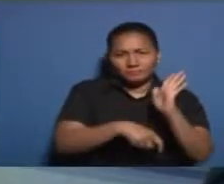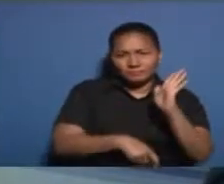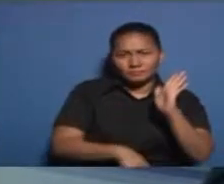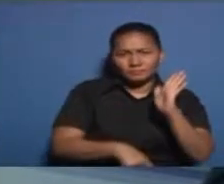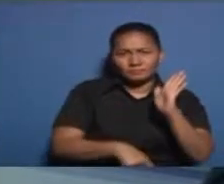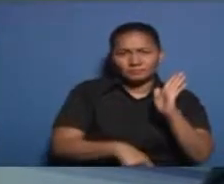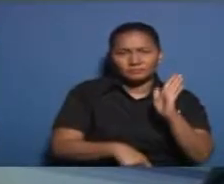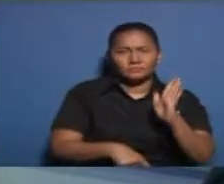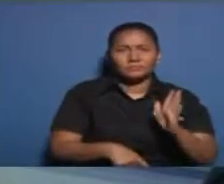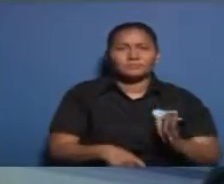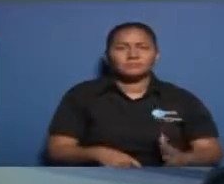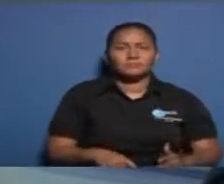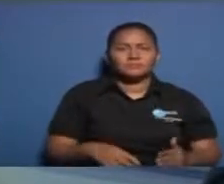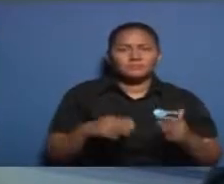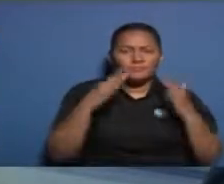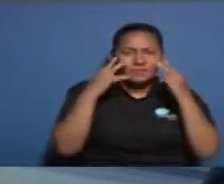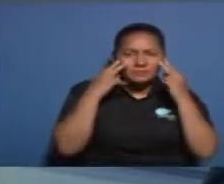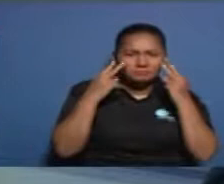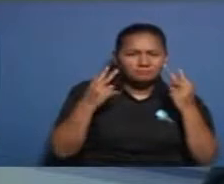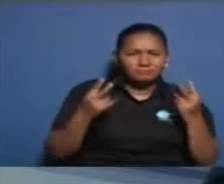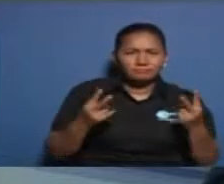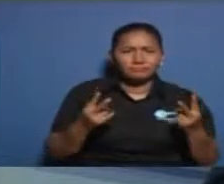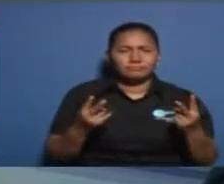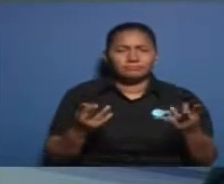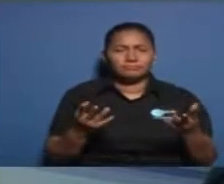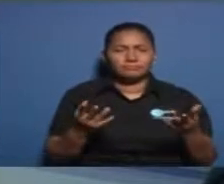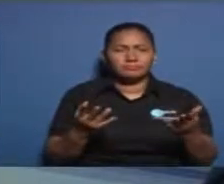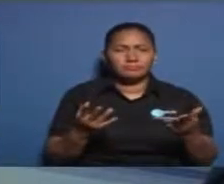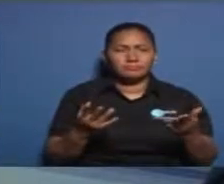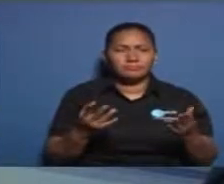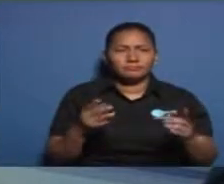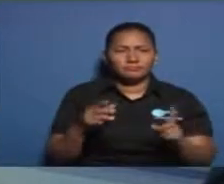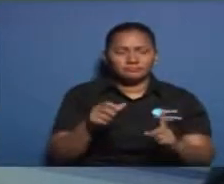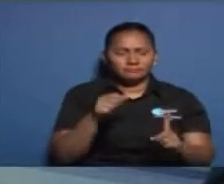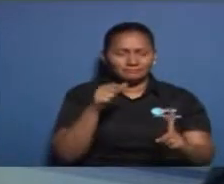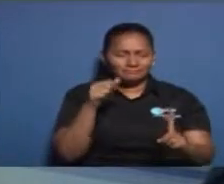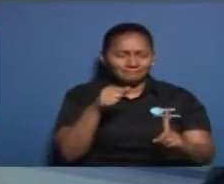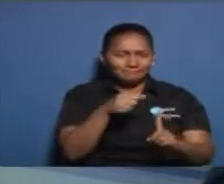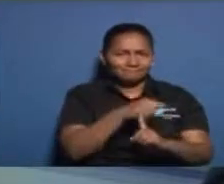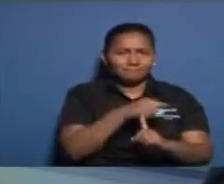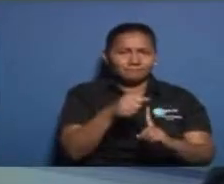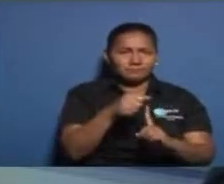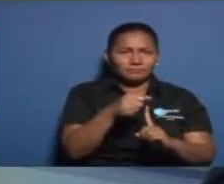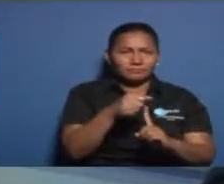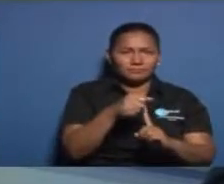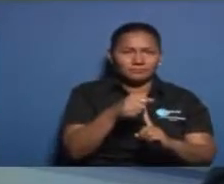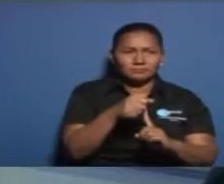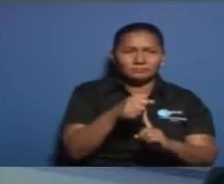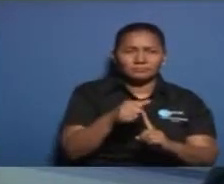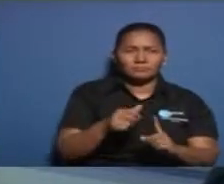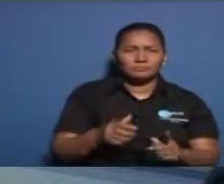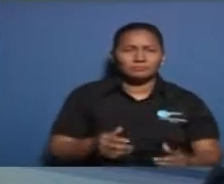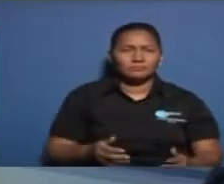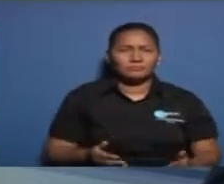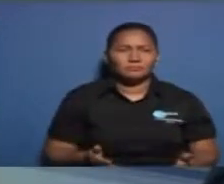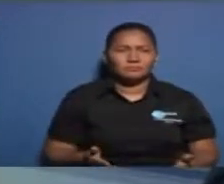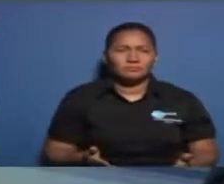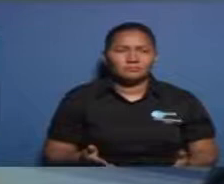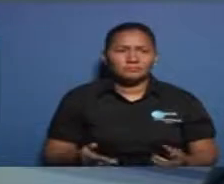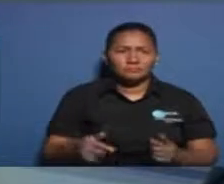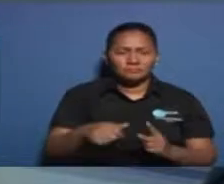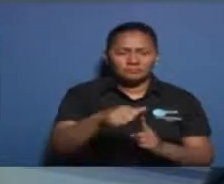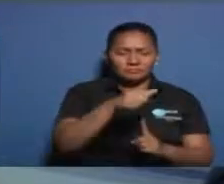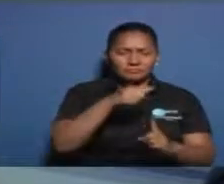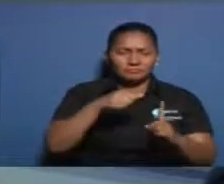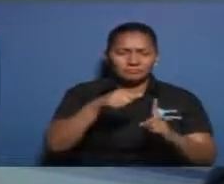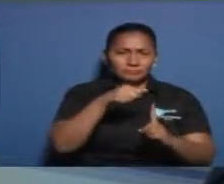hablaba de la violencia visible y la invisible como la social la estructural y el marco base refería a